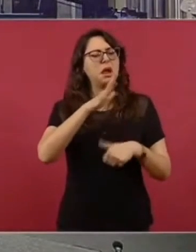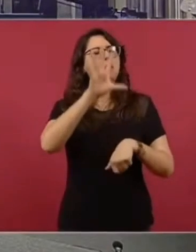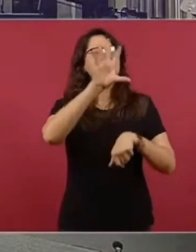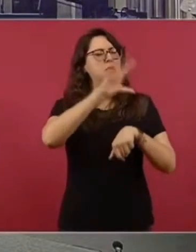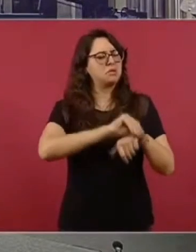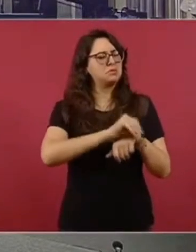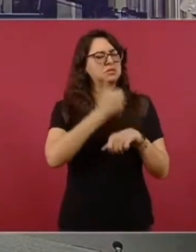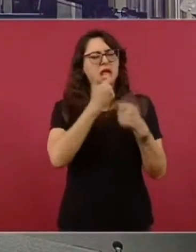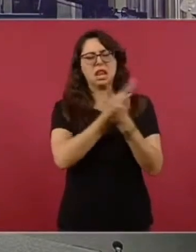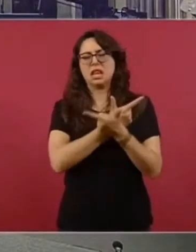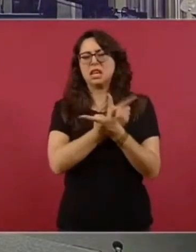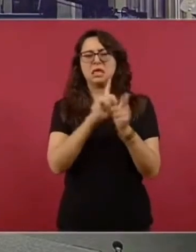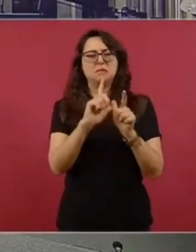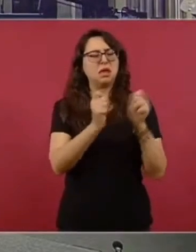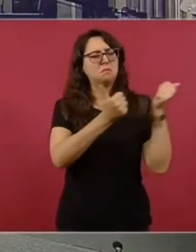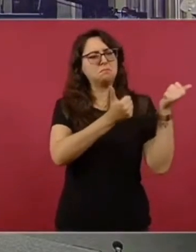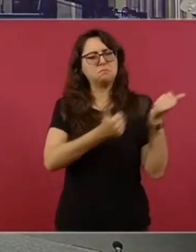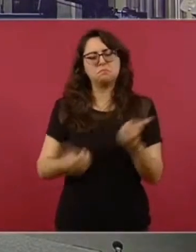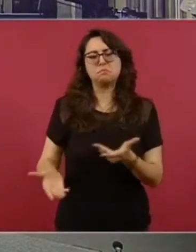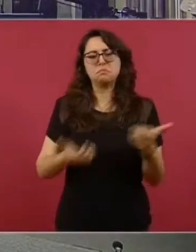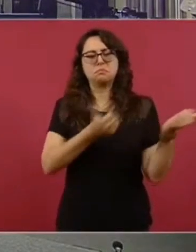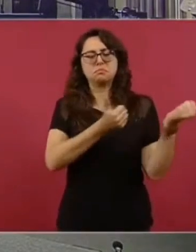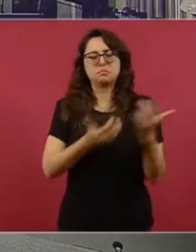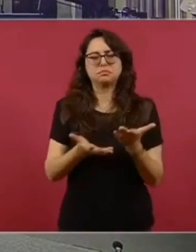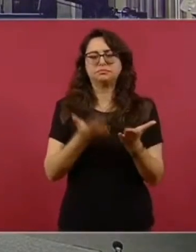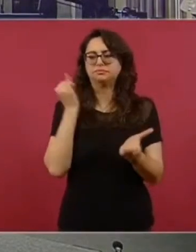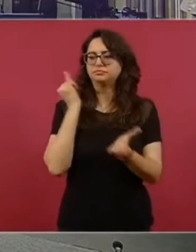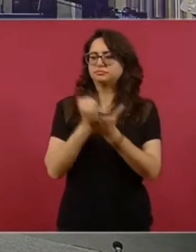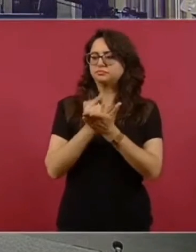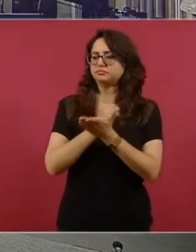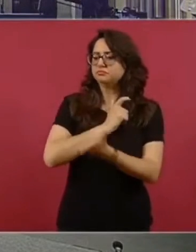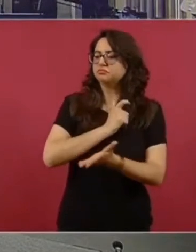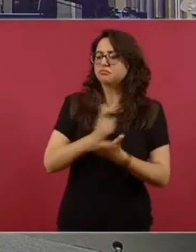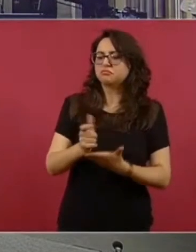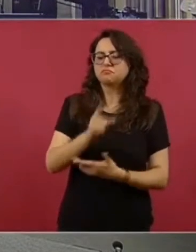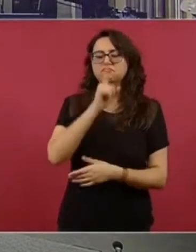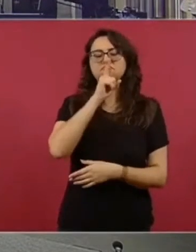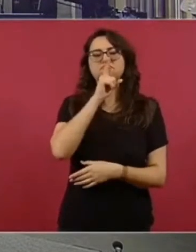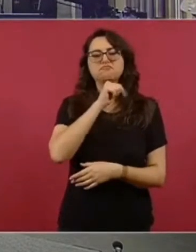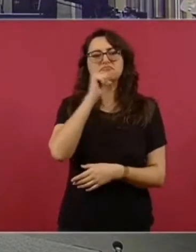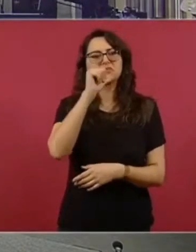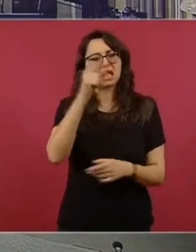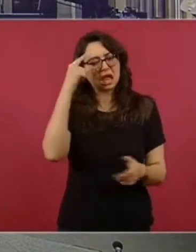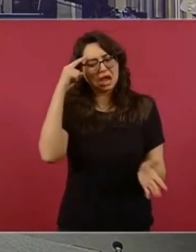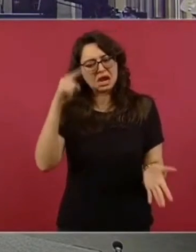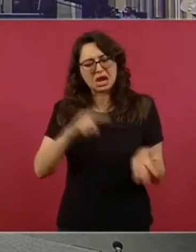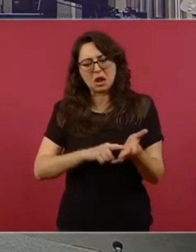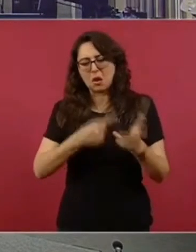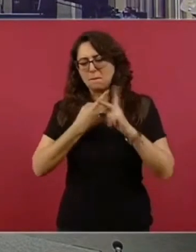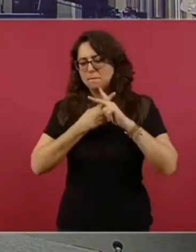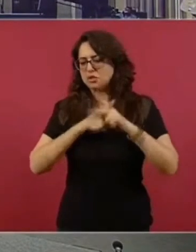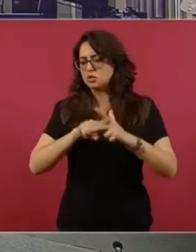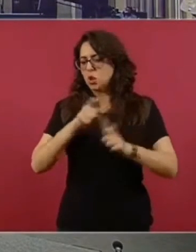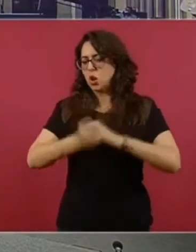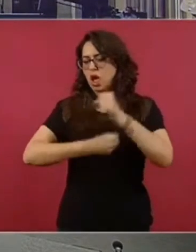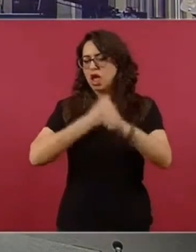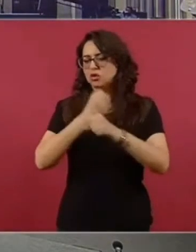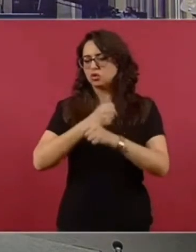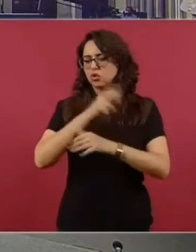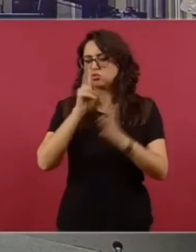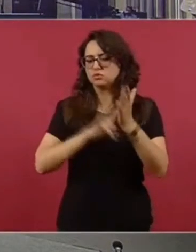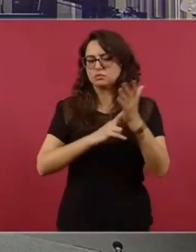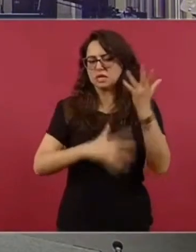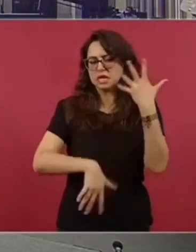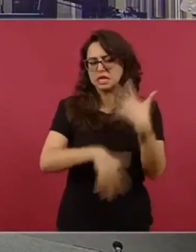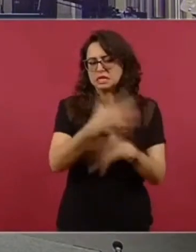el 2007, me parece, ya todos los aranceles para la importación de